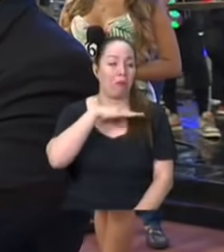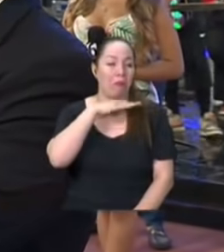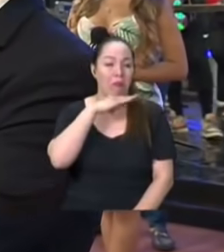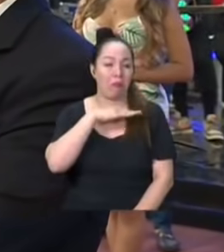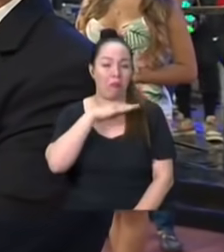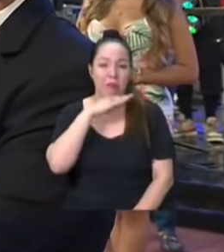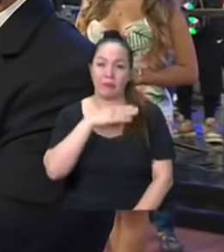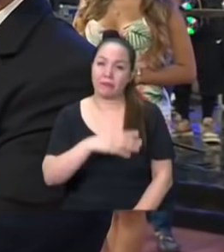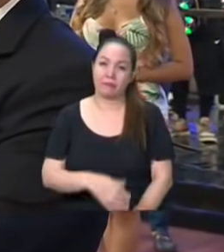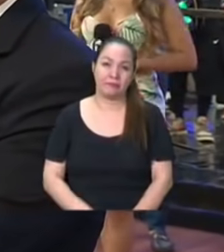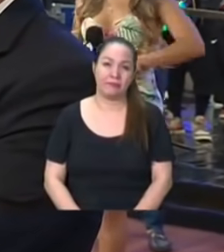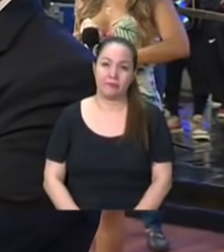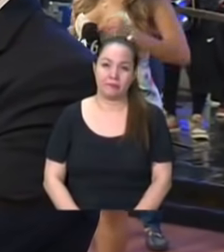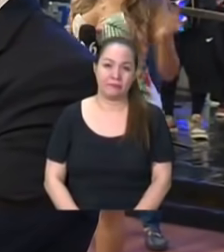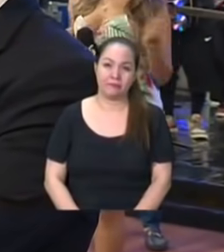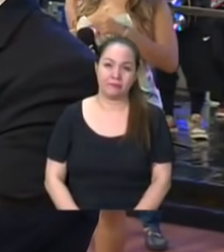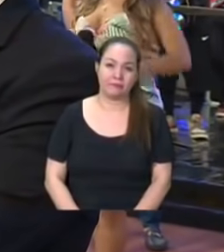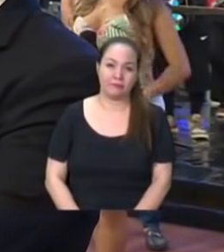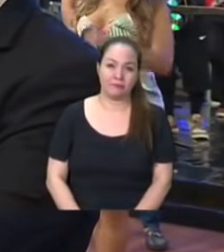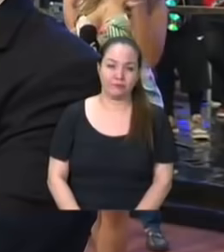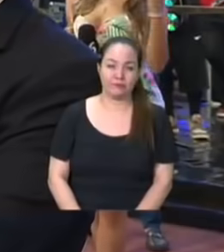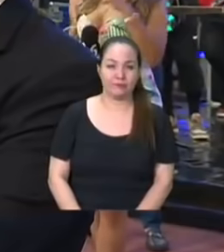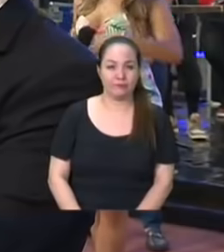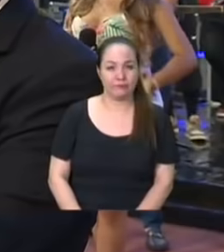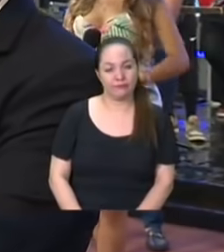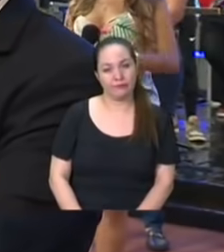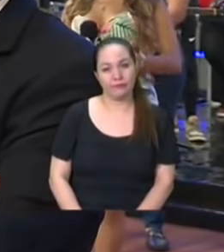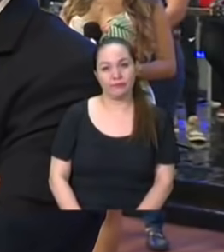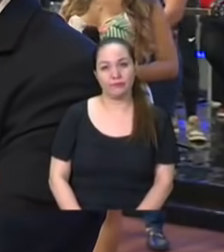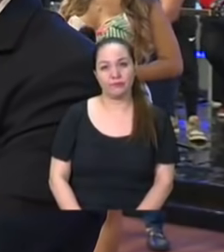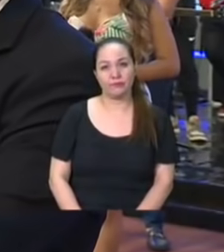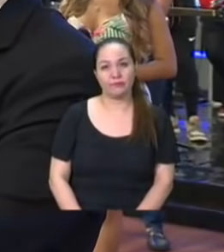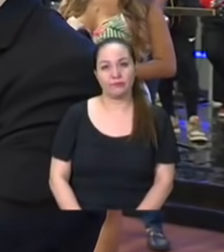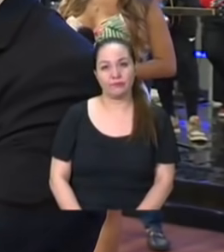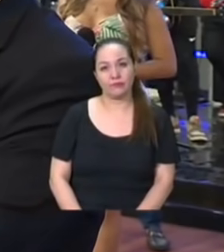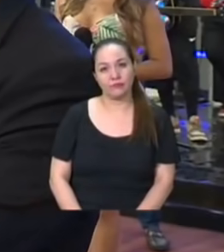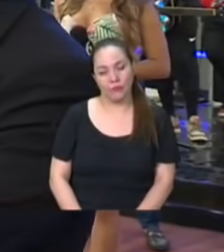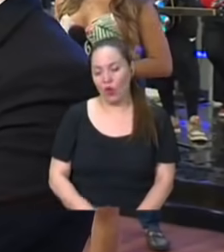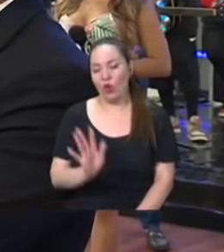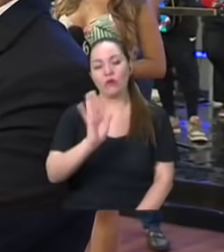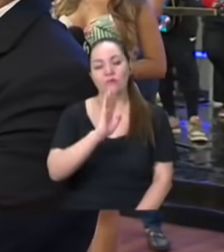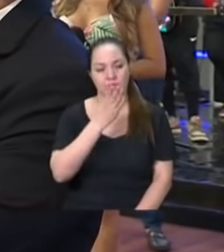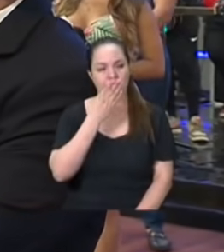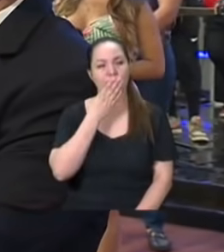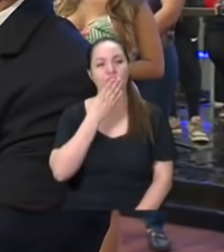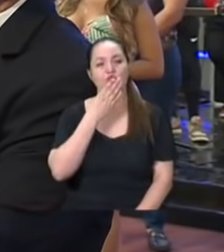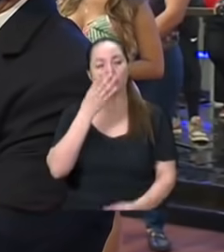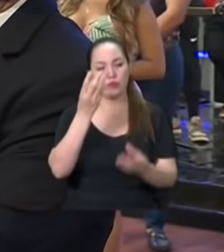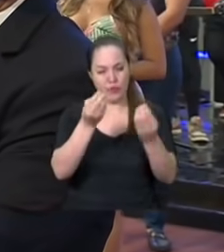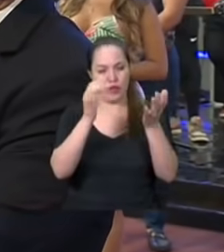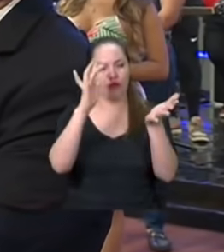Pero como que estoy aquí. Ahora sí. ¡Yupi! Ah, ando muy bien y gracias por todo.